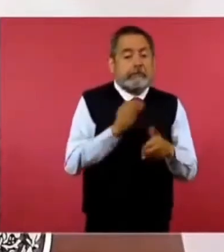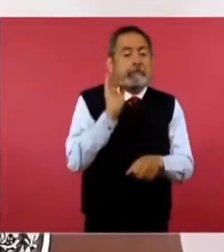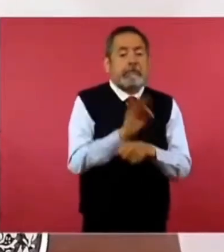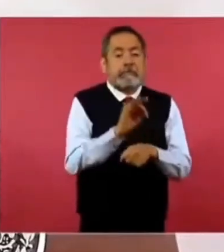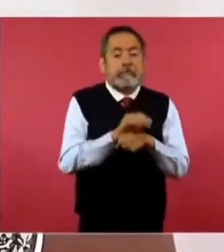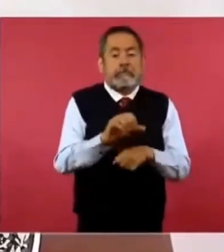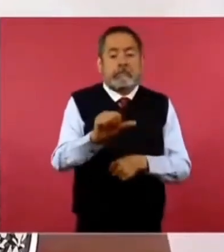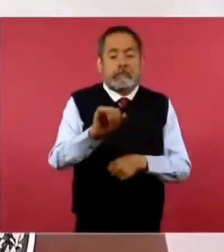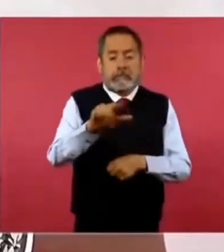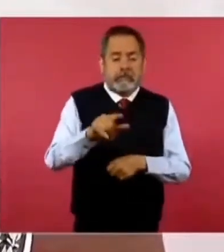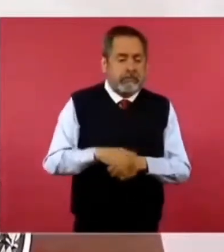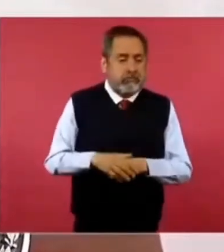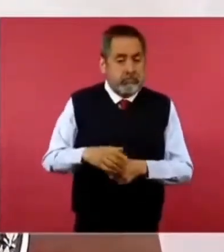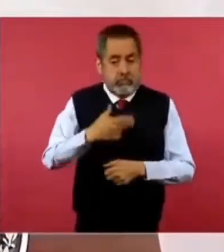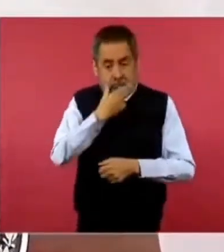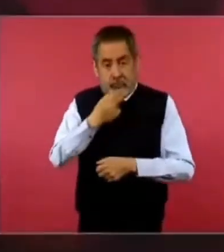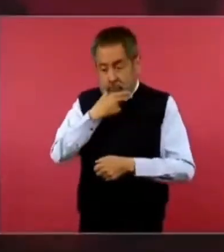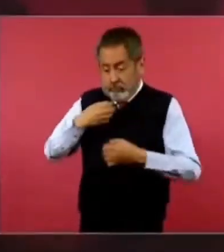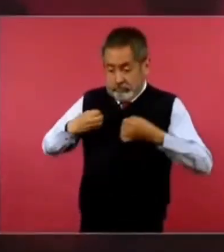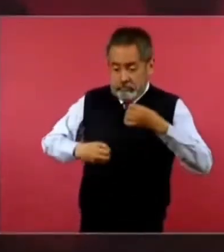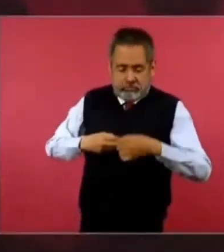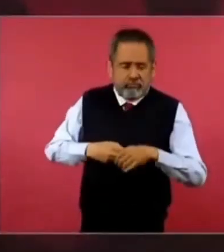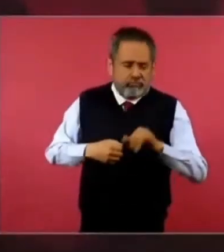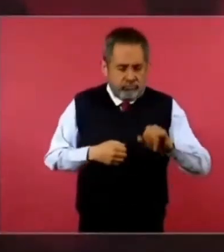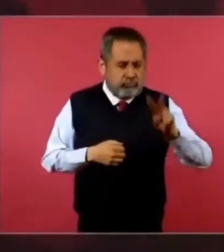que sostiene